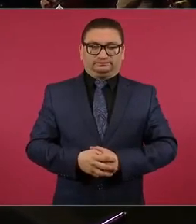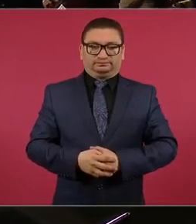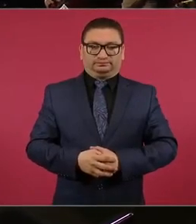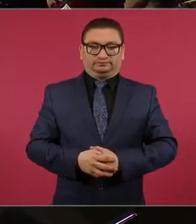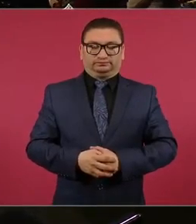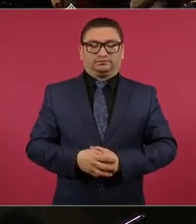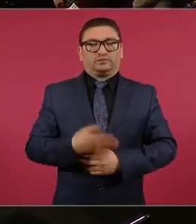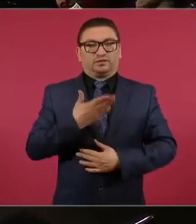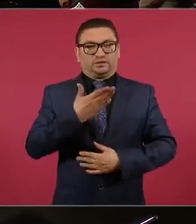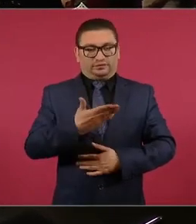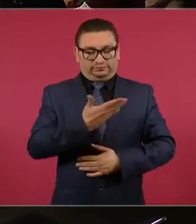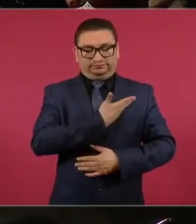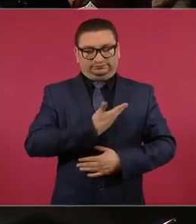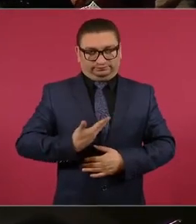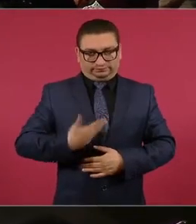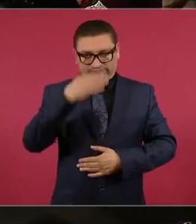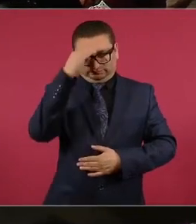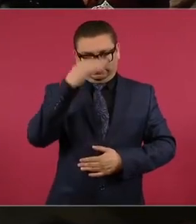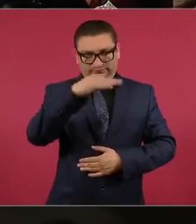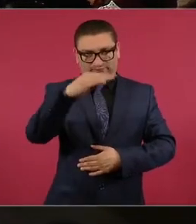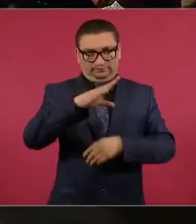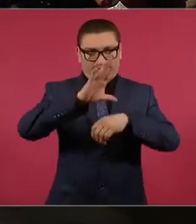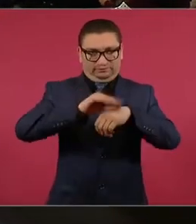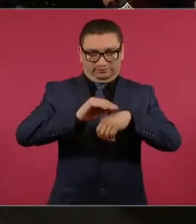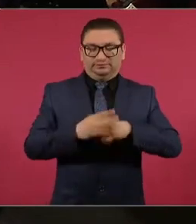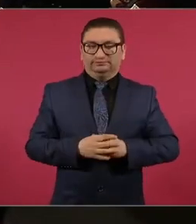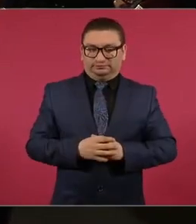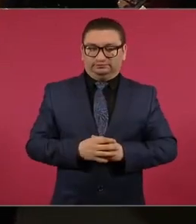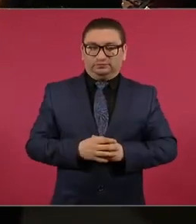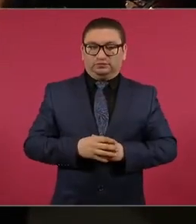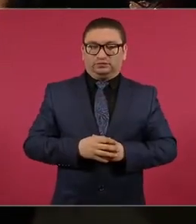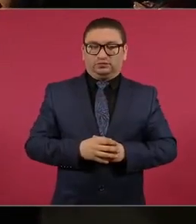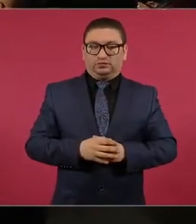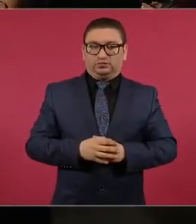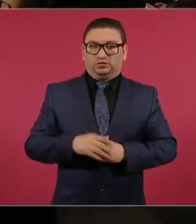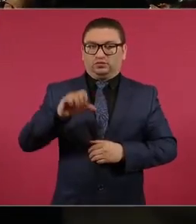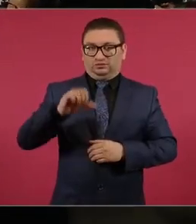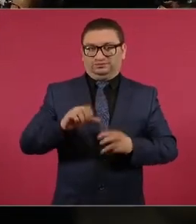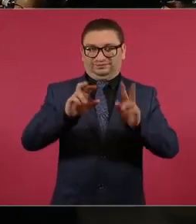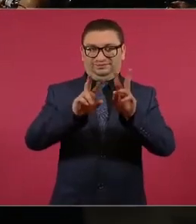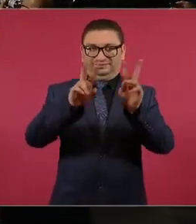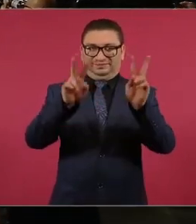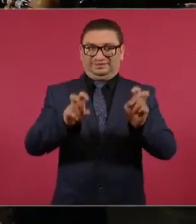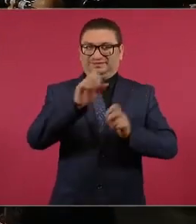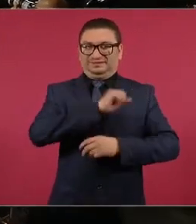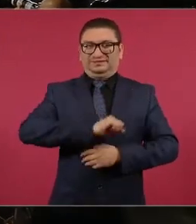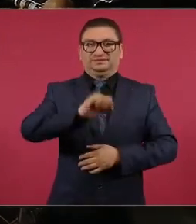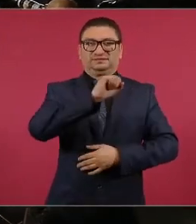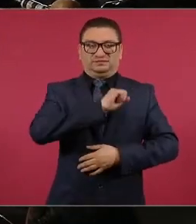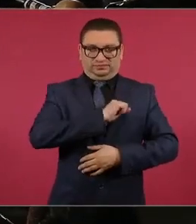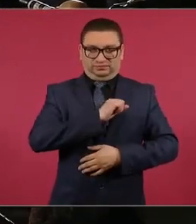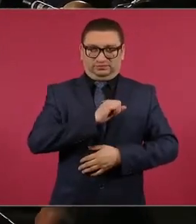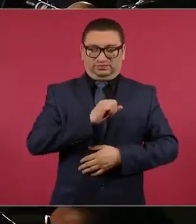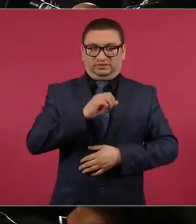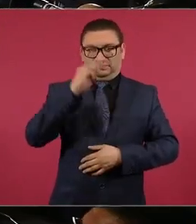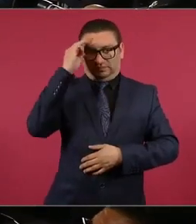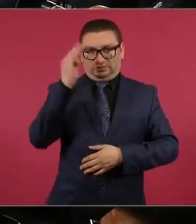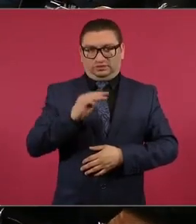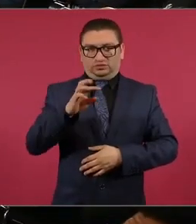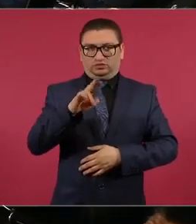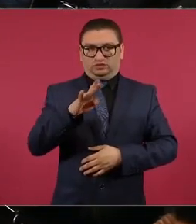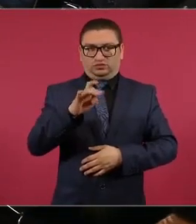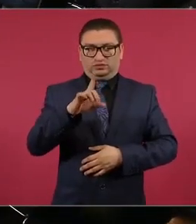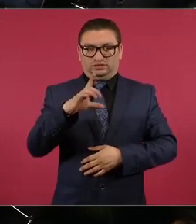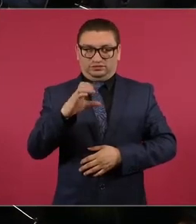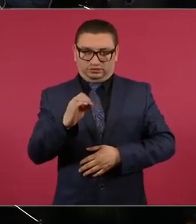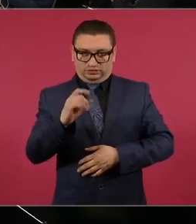con su permiso señor presidente pues hoy en el pulso de la salud el maestro soer Robledo nos